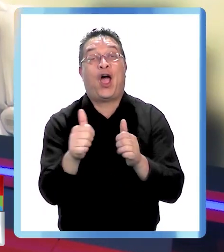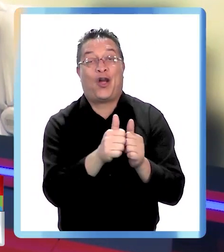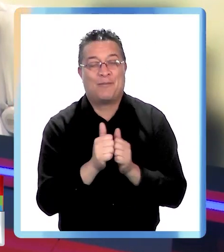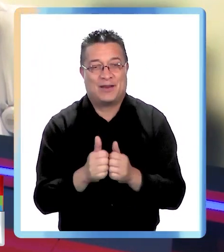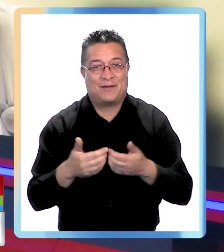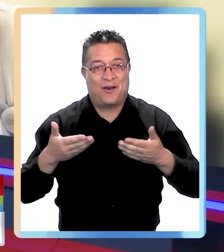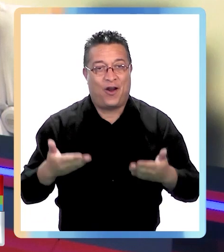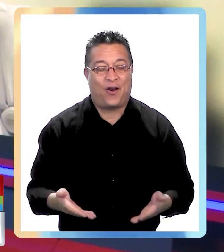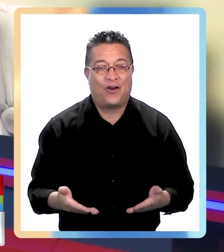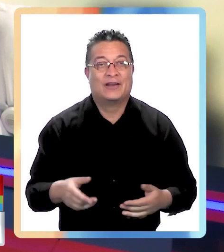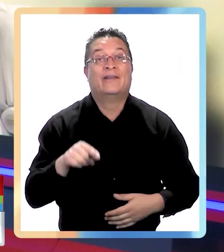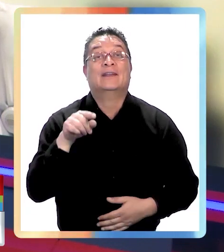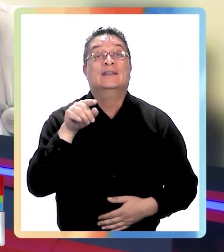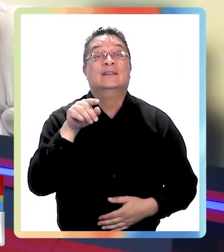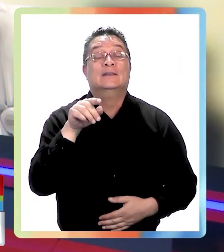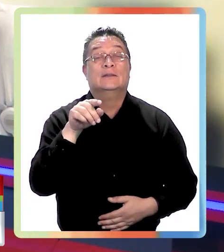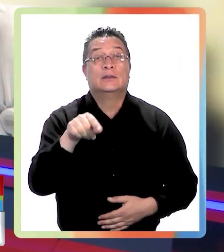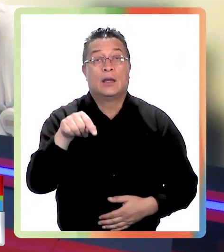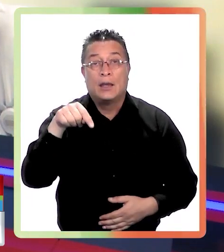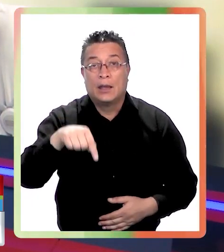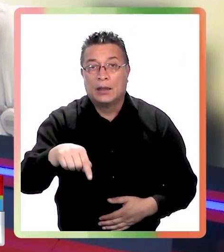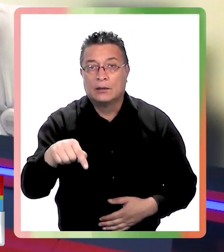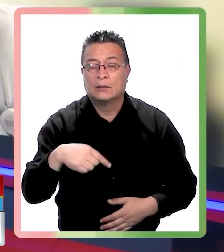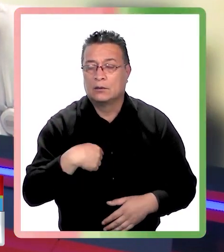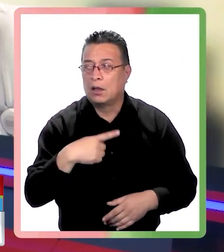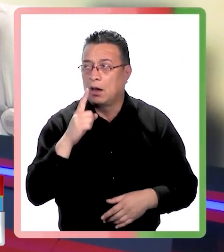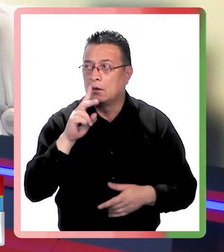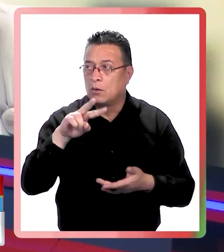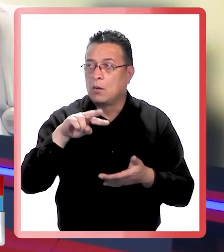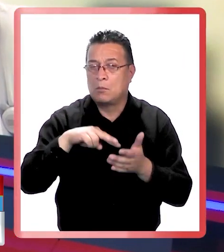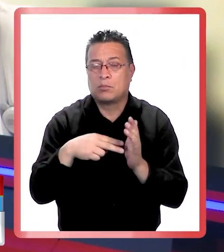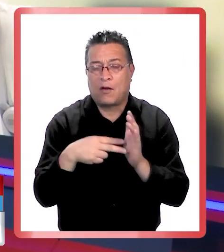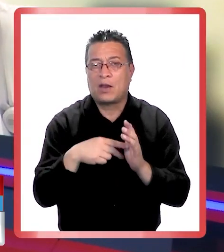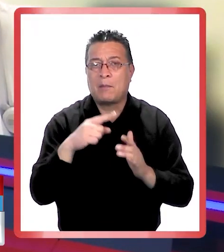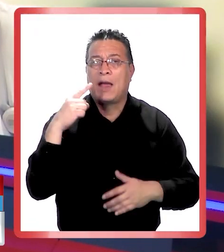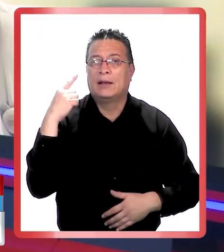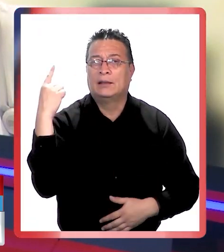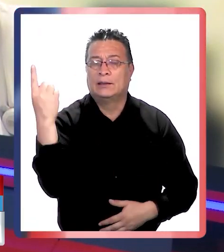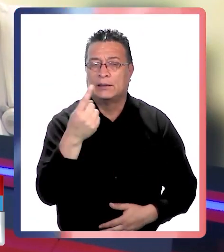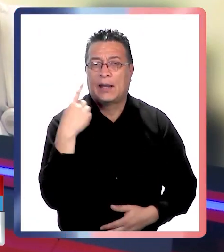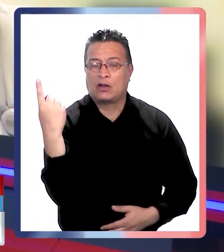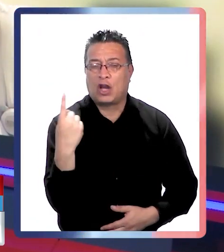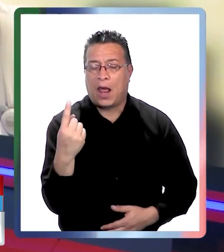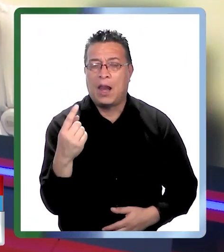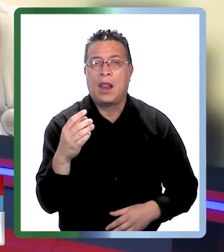acompañarnos hoy. Y bueno, ¿esto se trata de un problema a nivel nacional